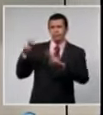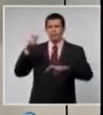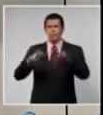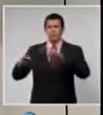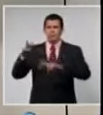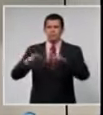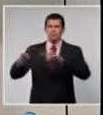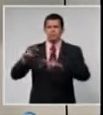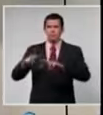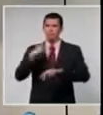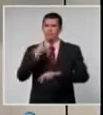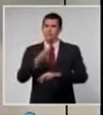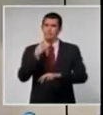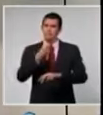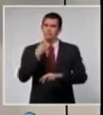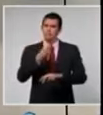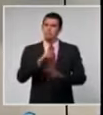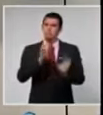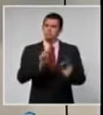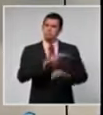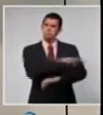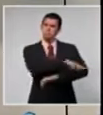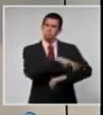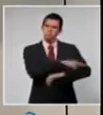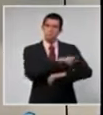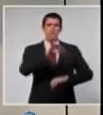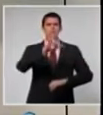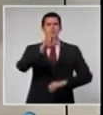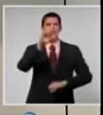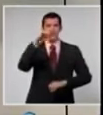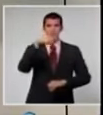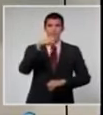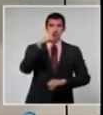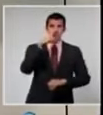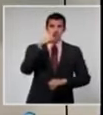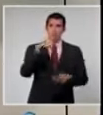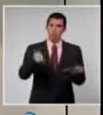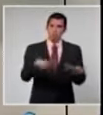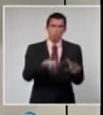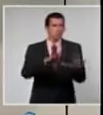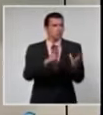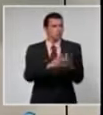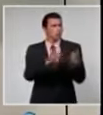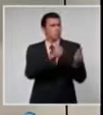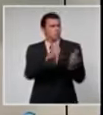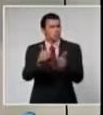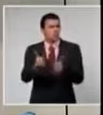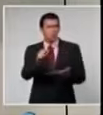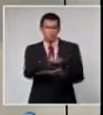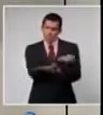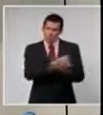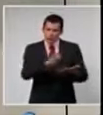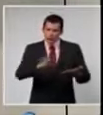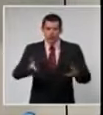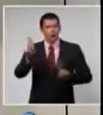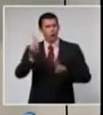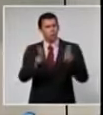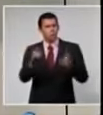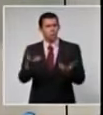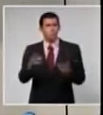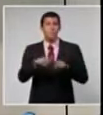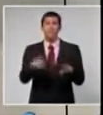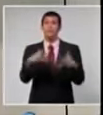que Irán cumplía con lo pactado. Pero si algo caracteriza a Teherán, acostumbrada a décadas de tensiones con Washington, es la política de